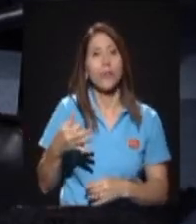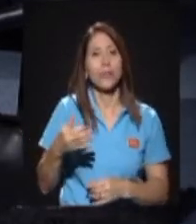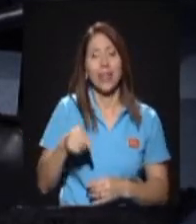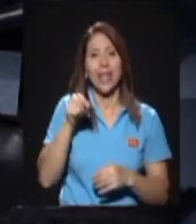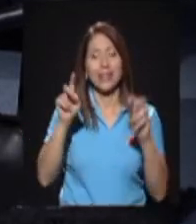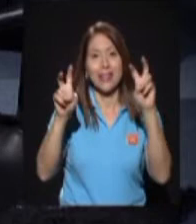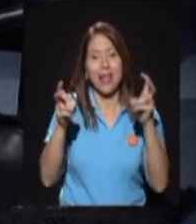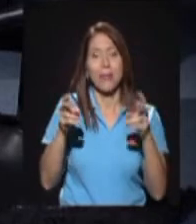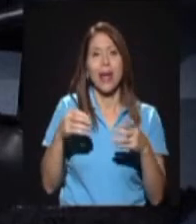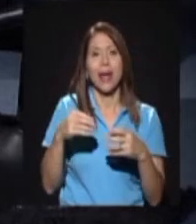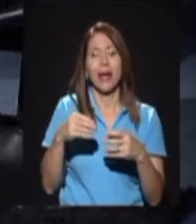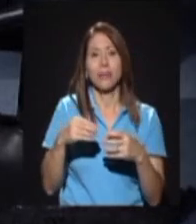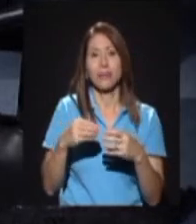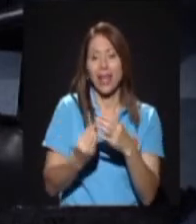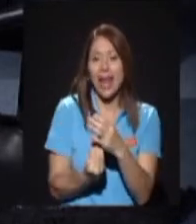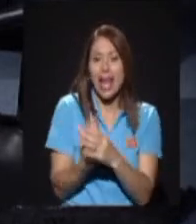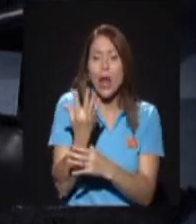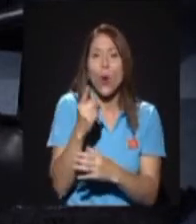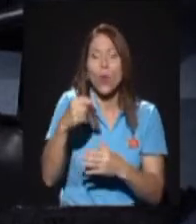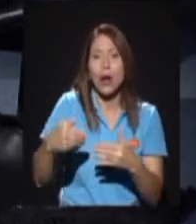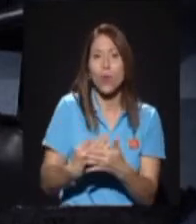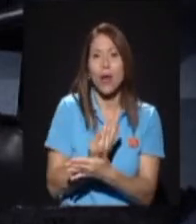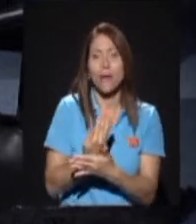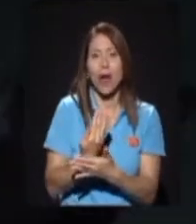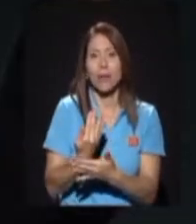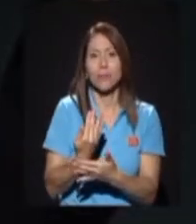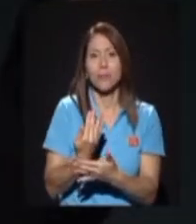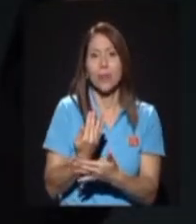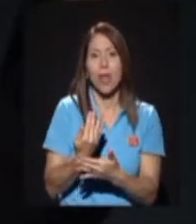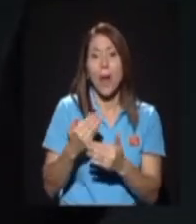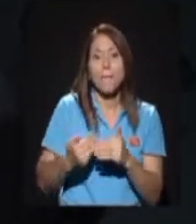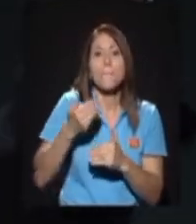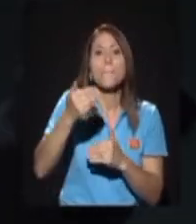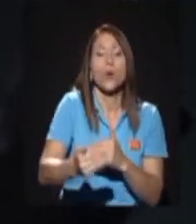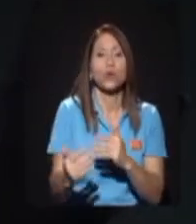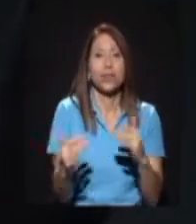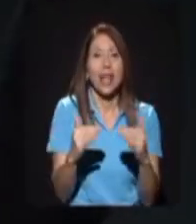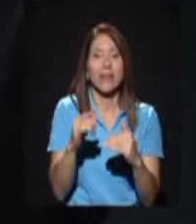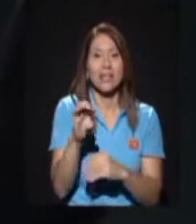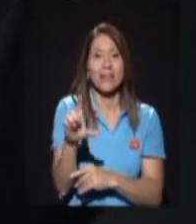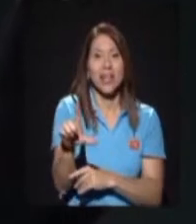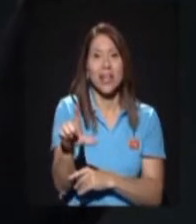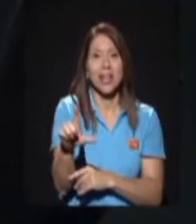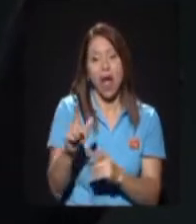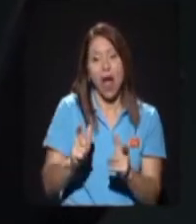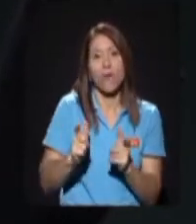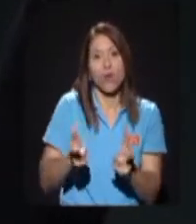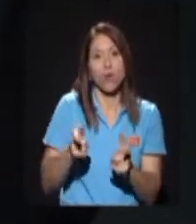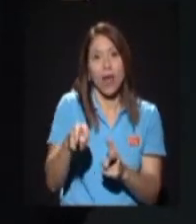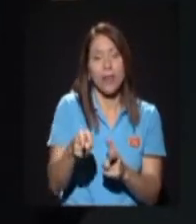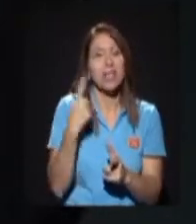ese tema creó una nueva posguerra civil, que afortunadamente fue nada